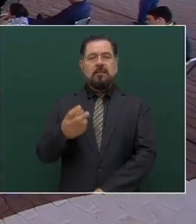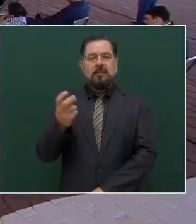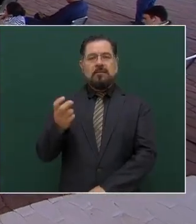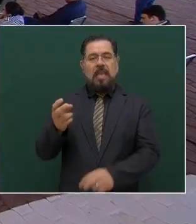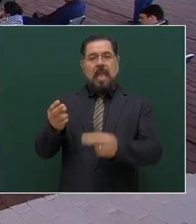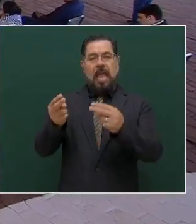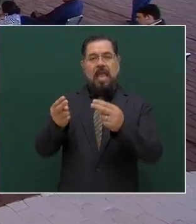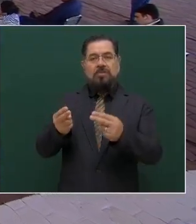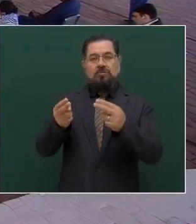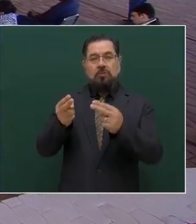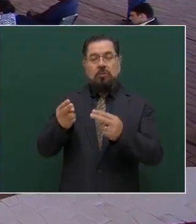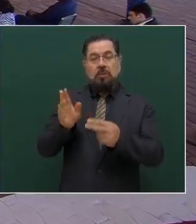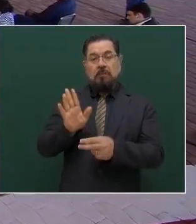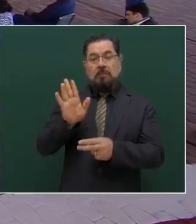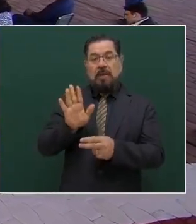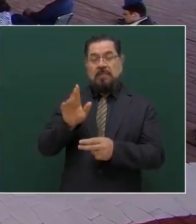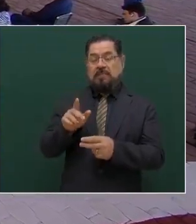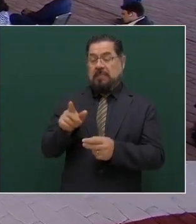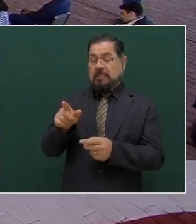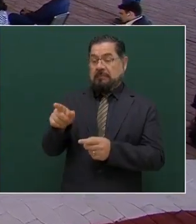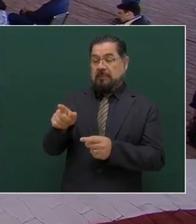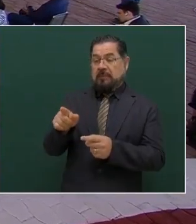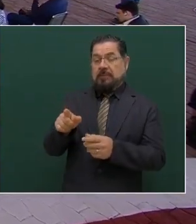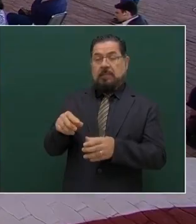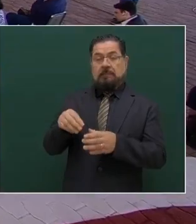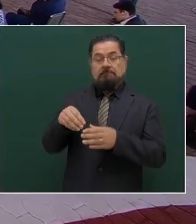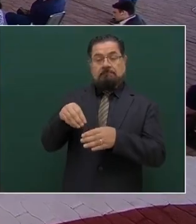y de seguridad nacional.